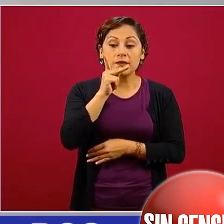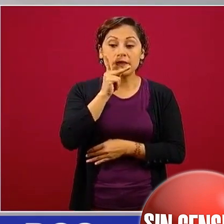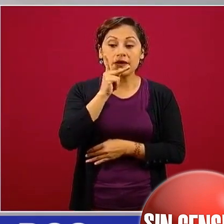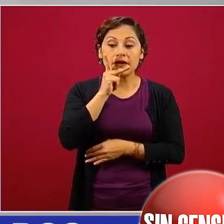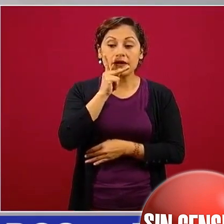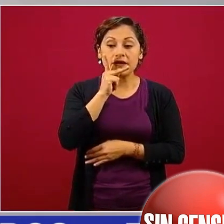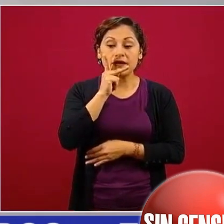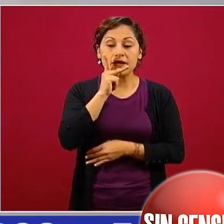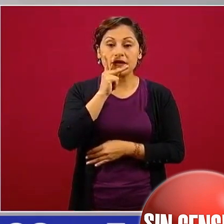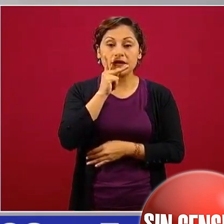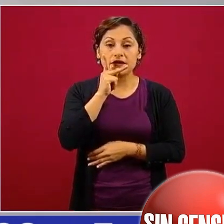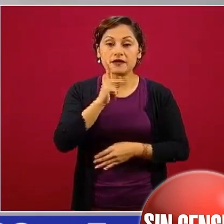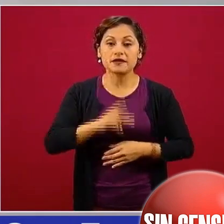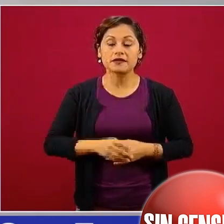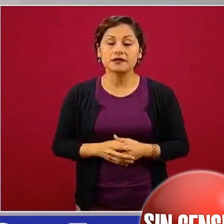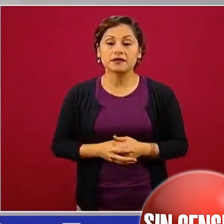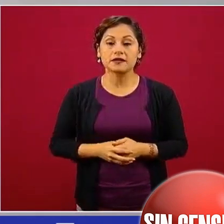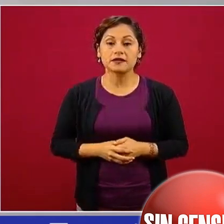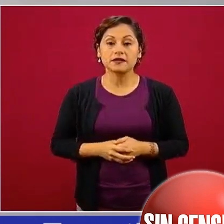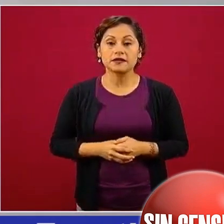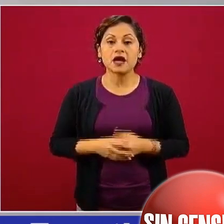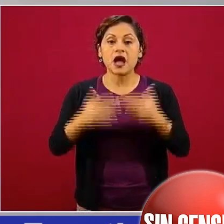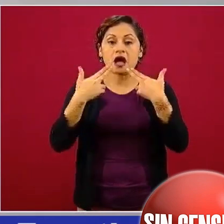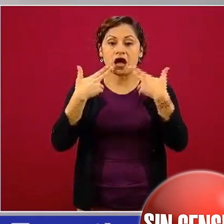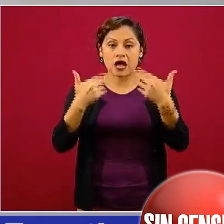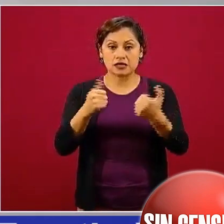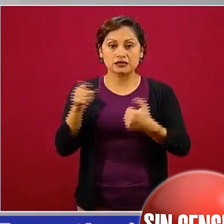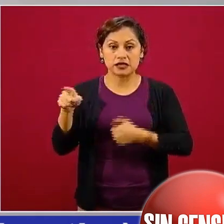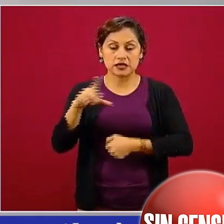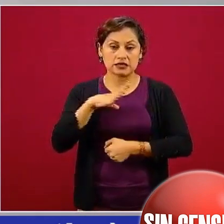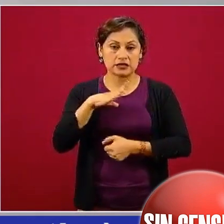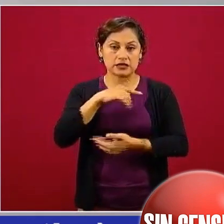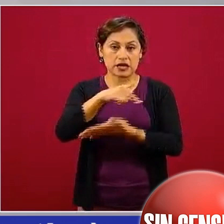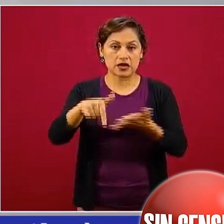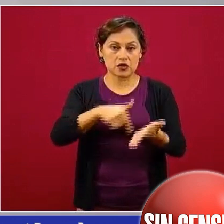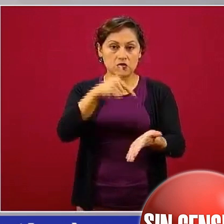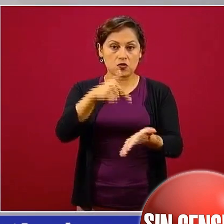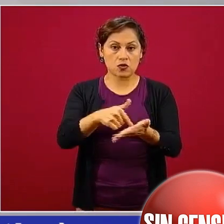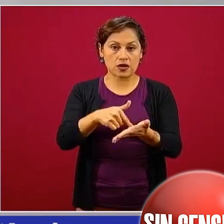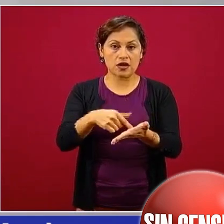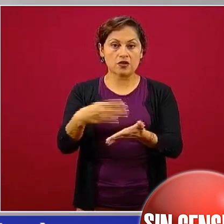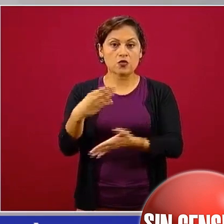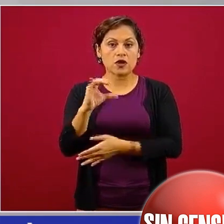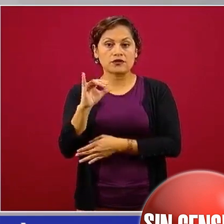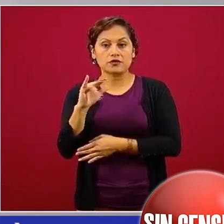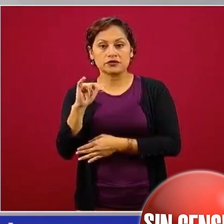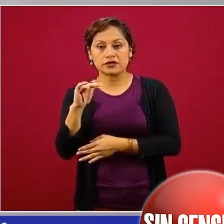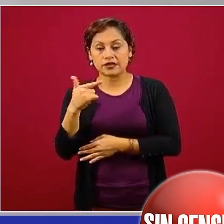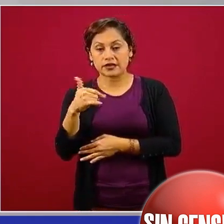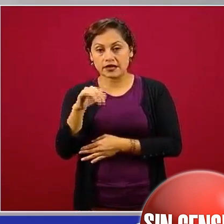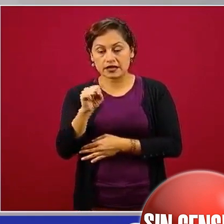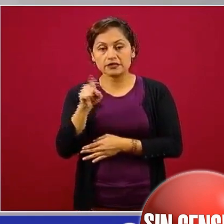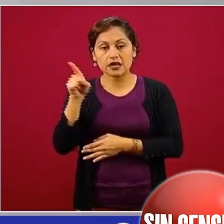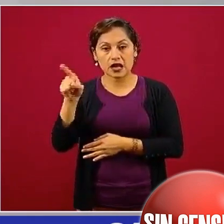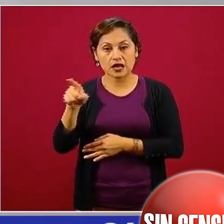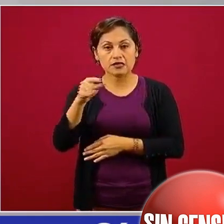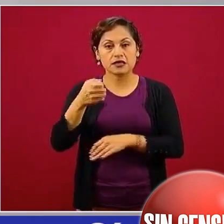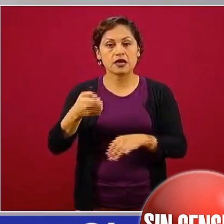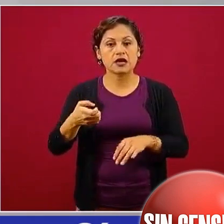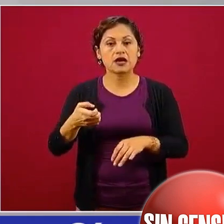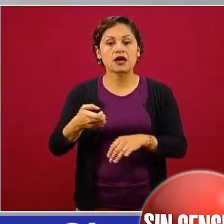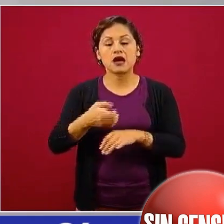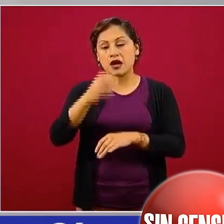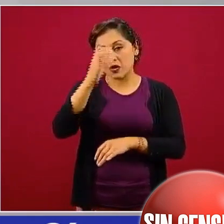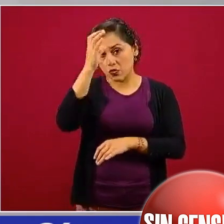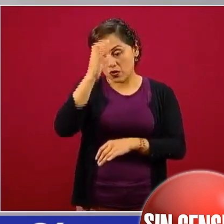tenían esa hacienda de Cuatro Ciénegas en Coahuila. Fue